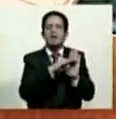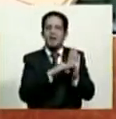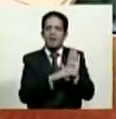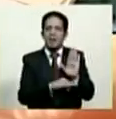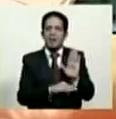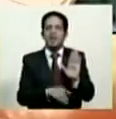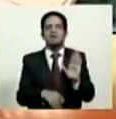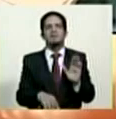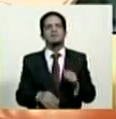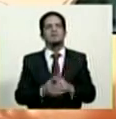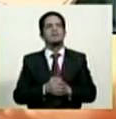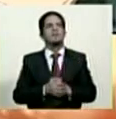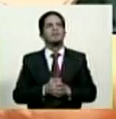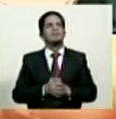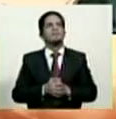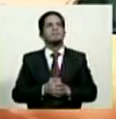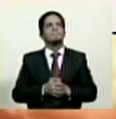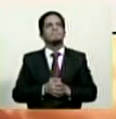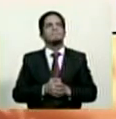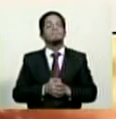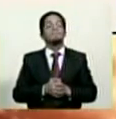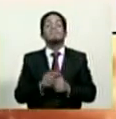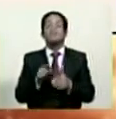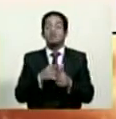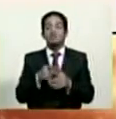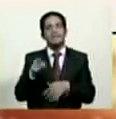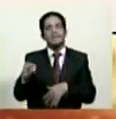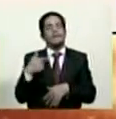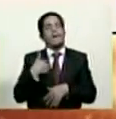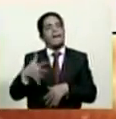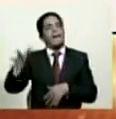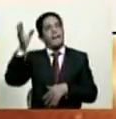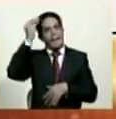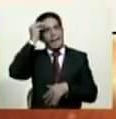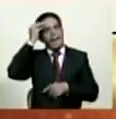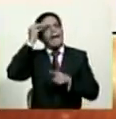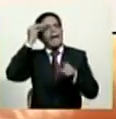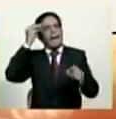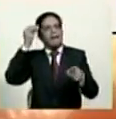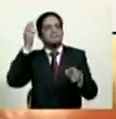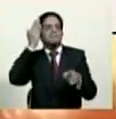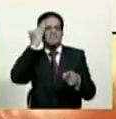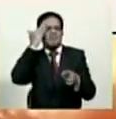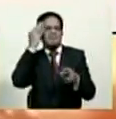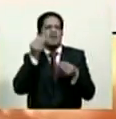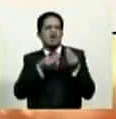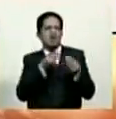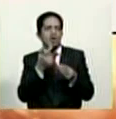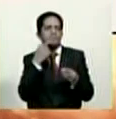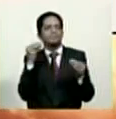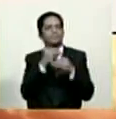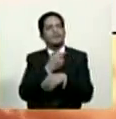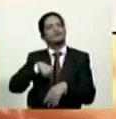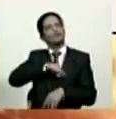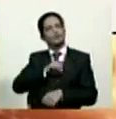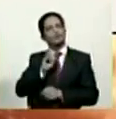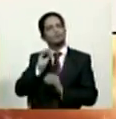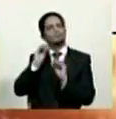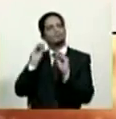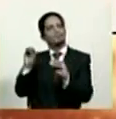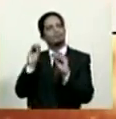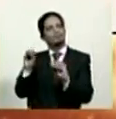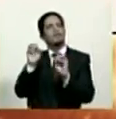a constituciones anteriores de Venezuela, no a la constitución vigente. Así que dimos claridad absoluta y luz sobre